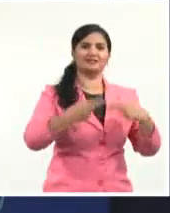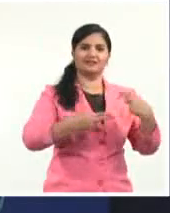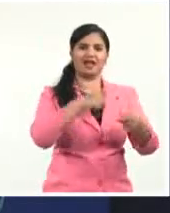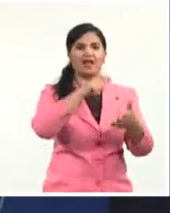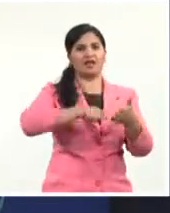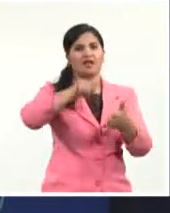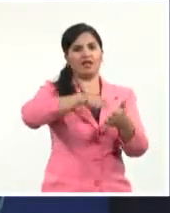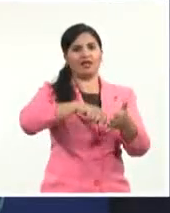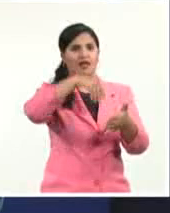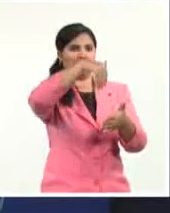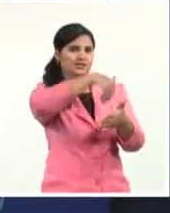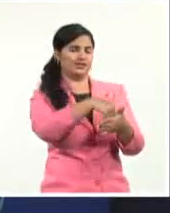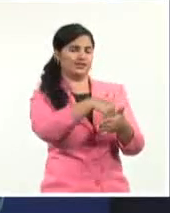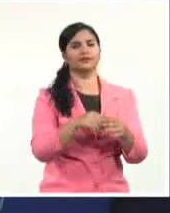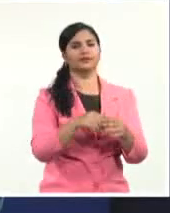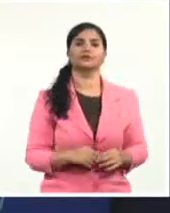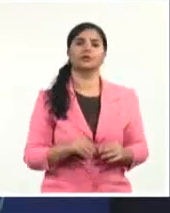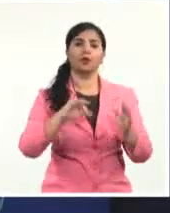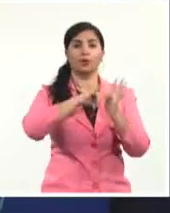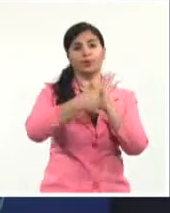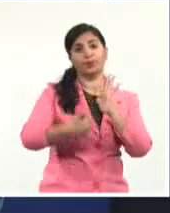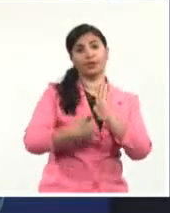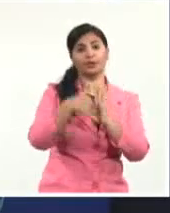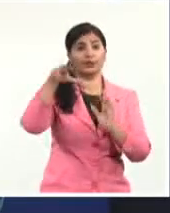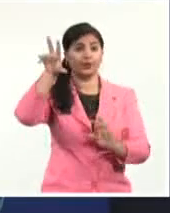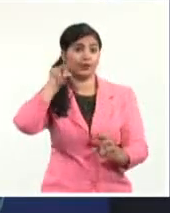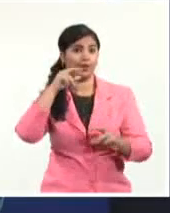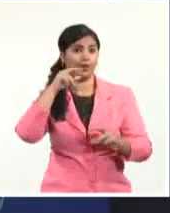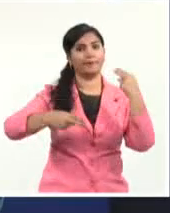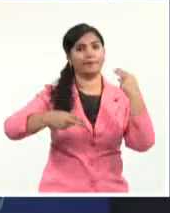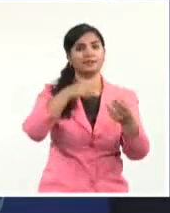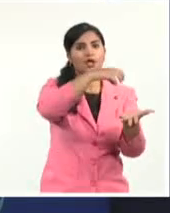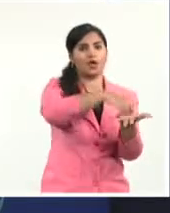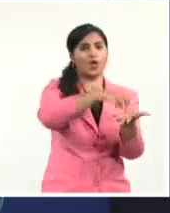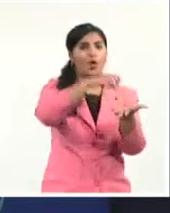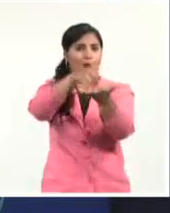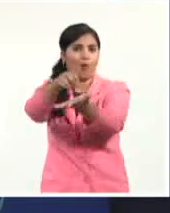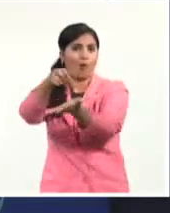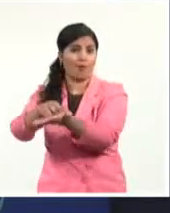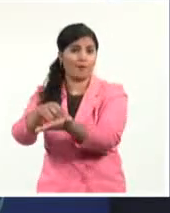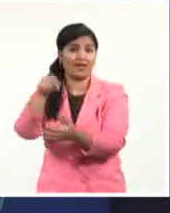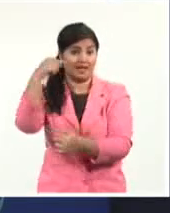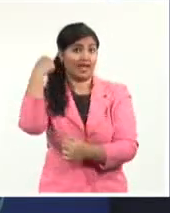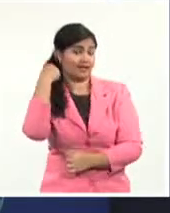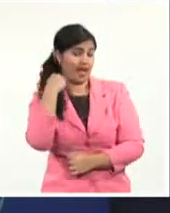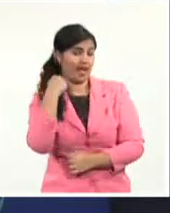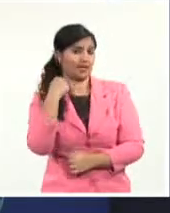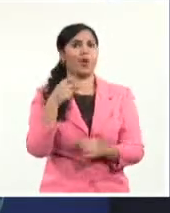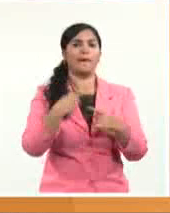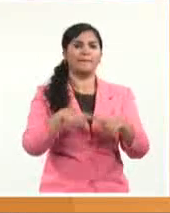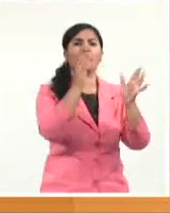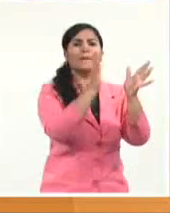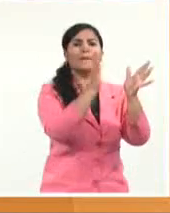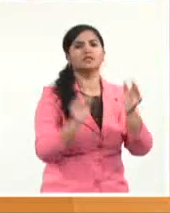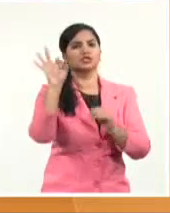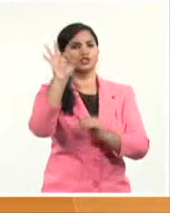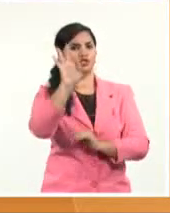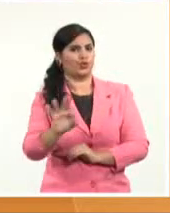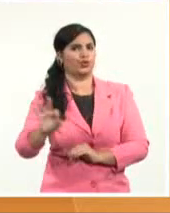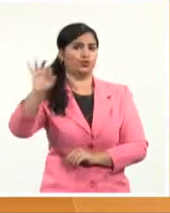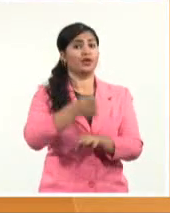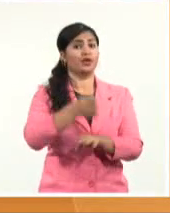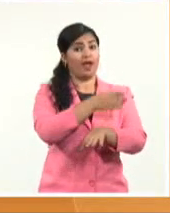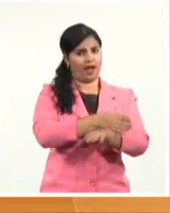diferentes bancadas negó apoyo a un proyecto para la realización de los comicios en octubre de este año. La convocatoria de esa votación